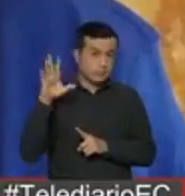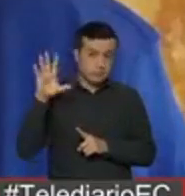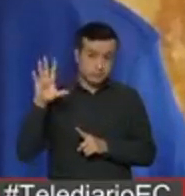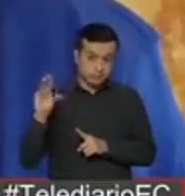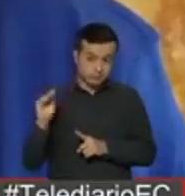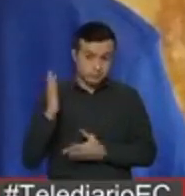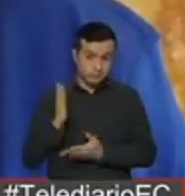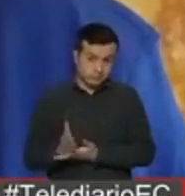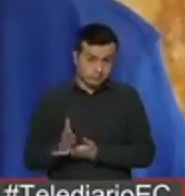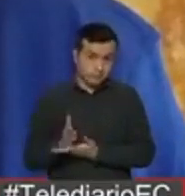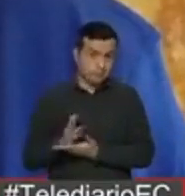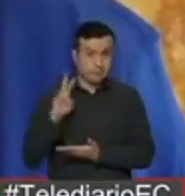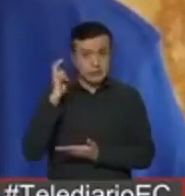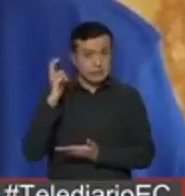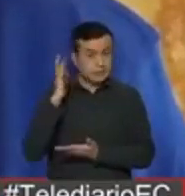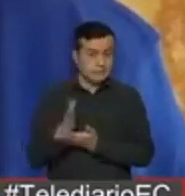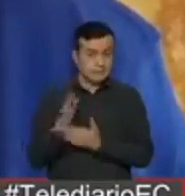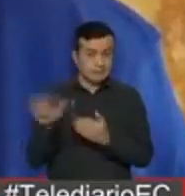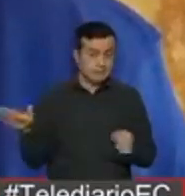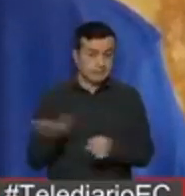separó,